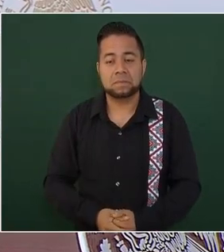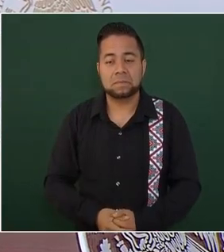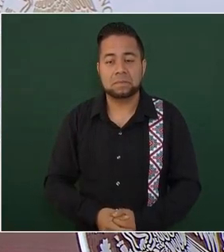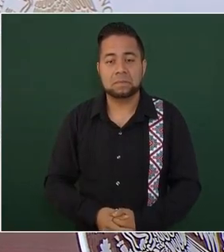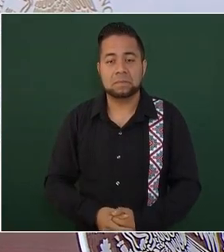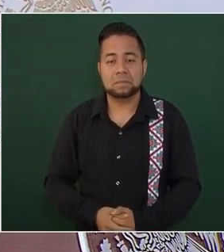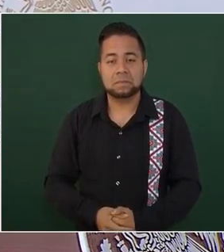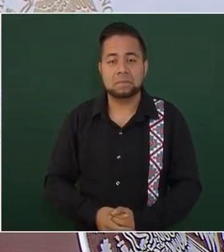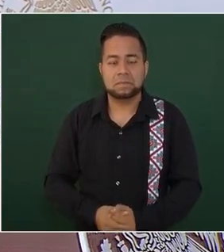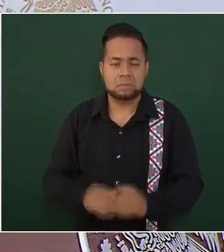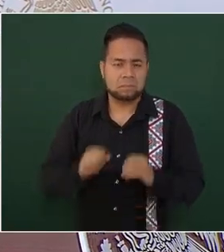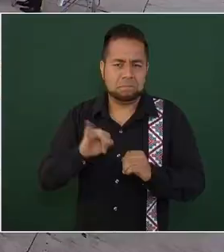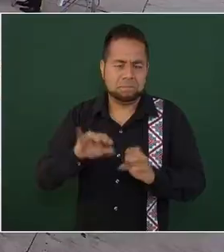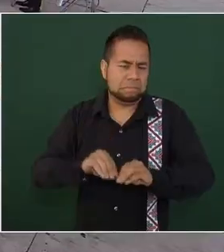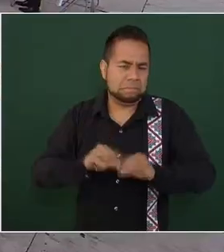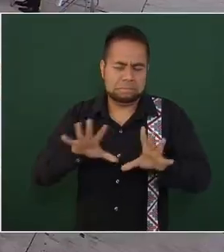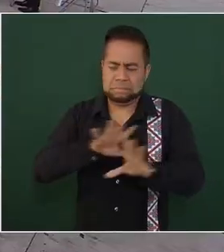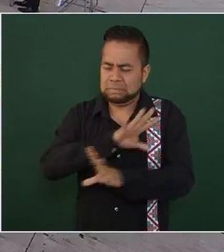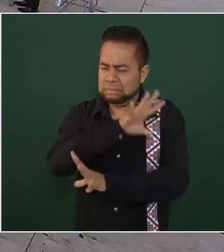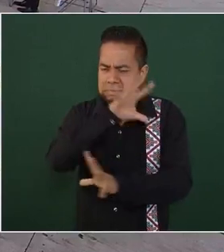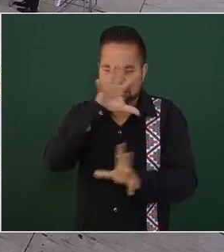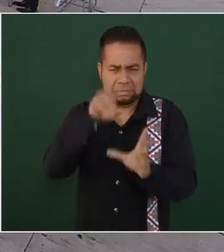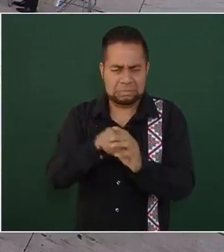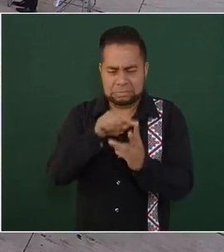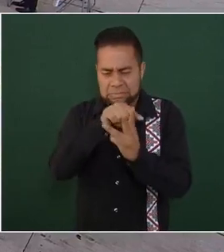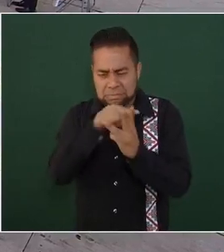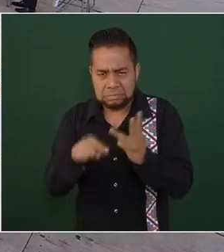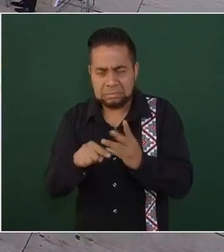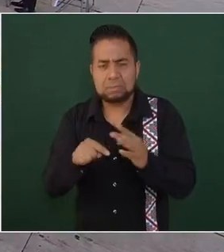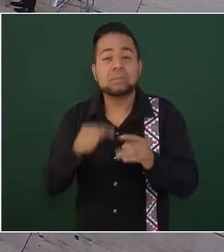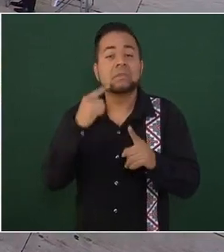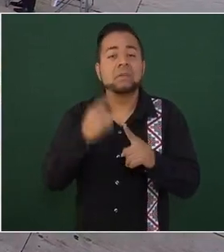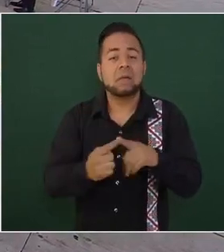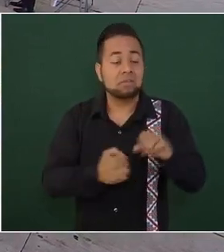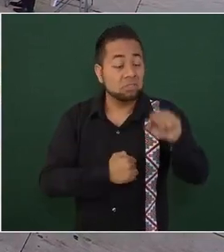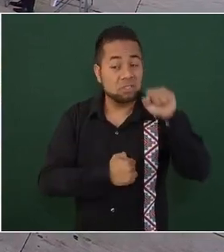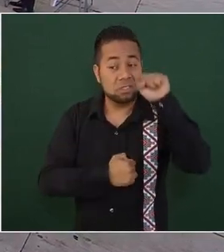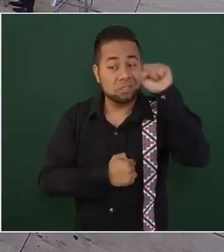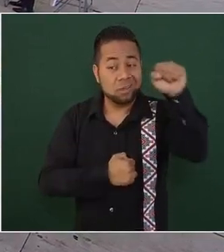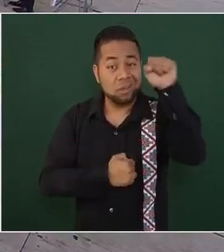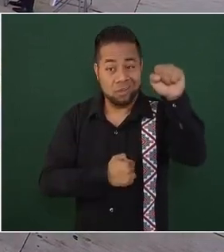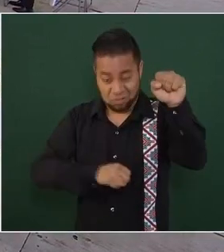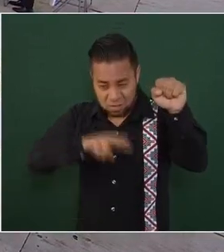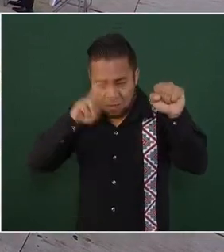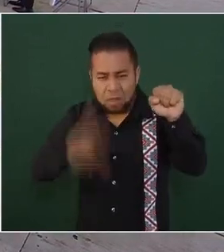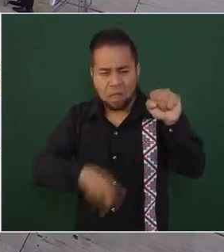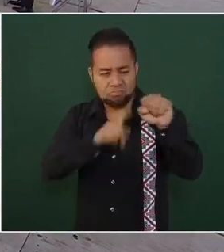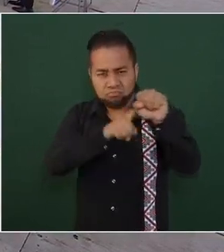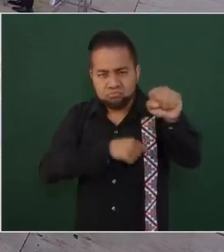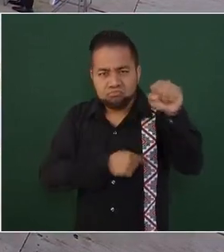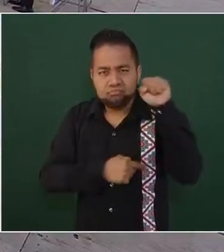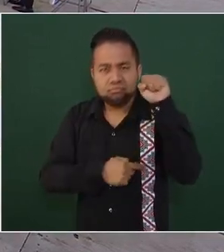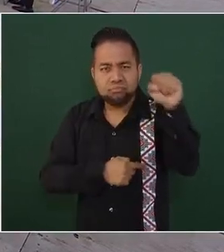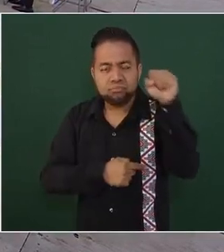completamente es que el que es de izquierda de verdad el que tiene